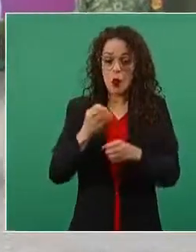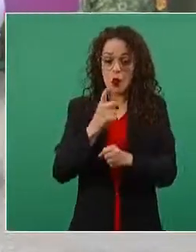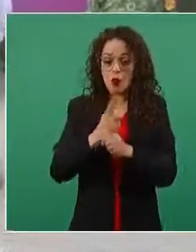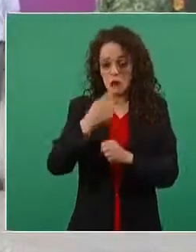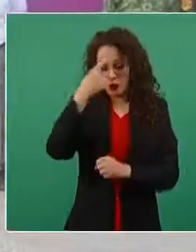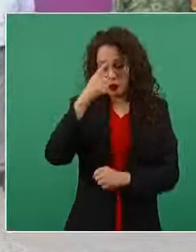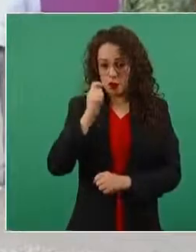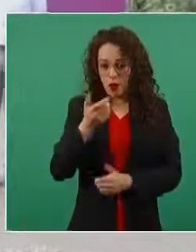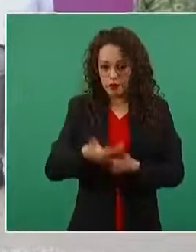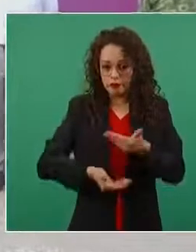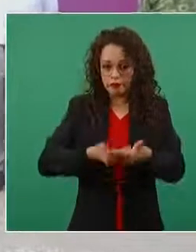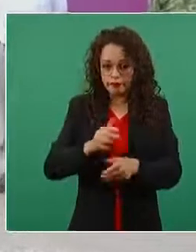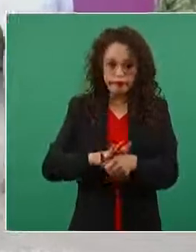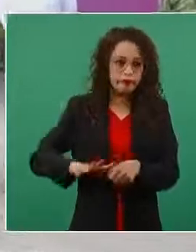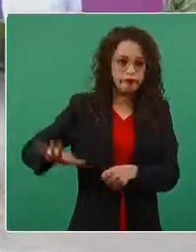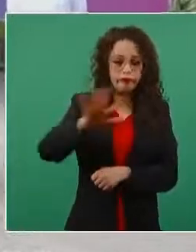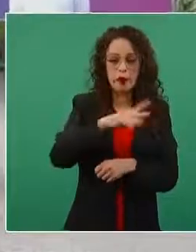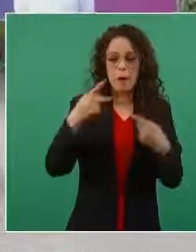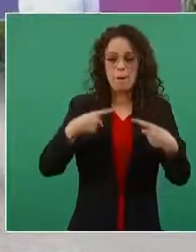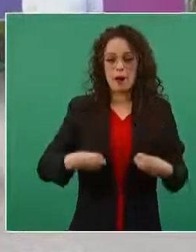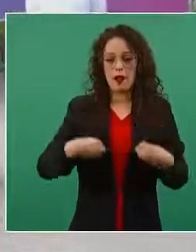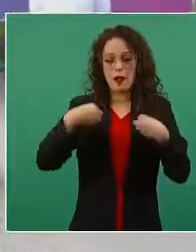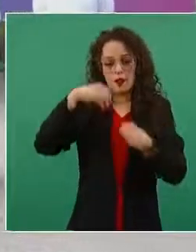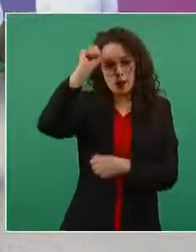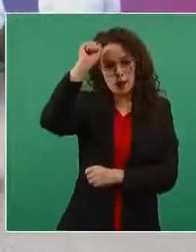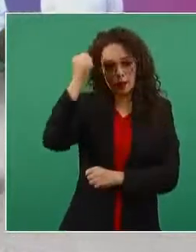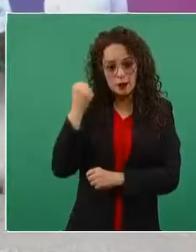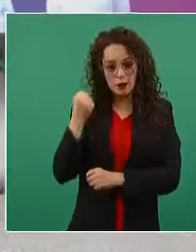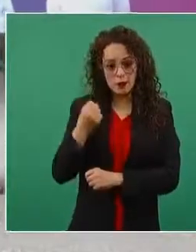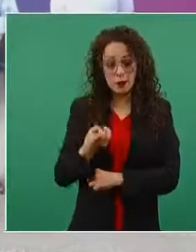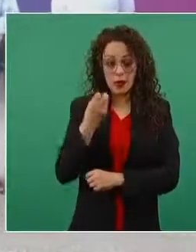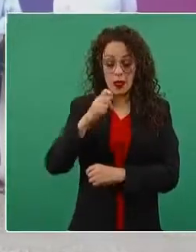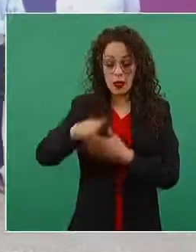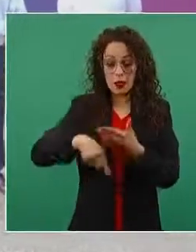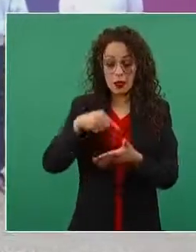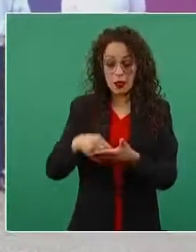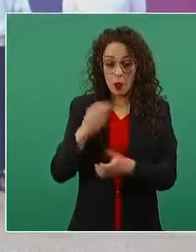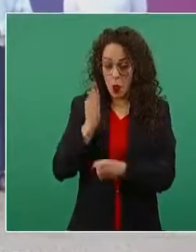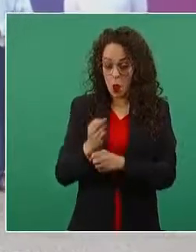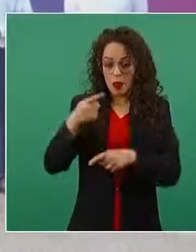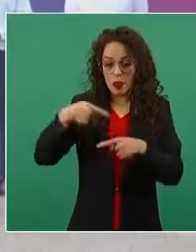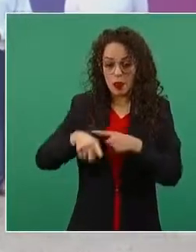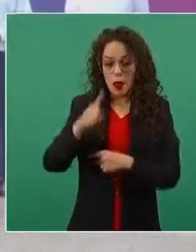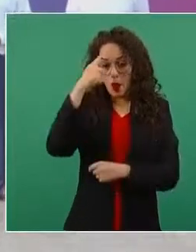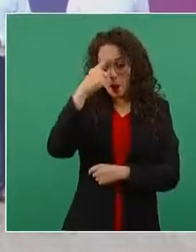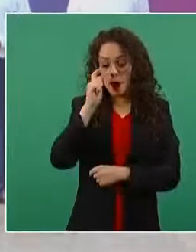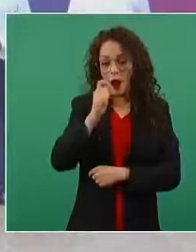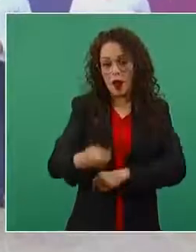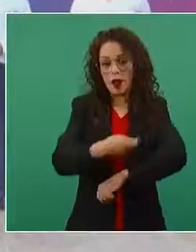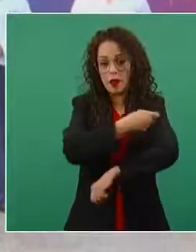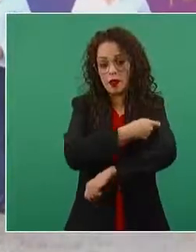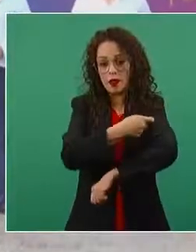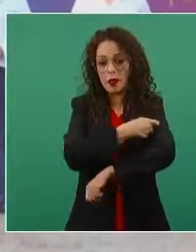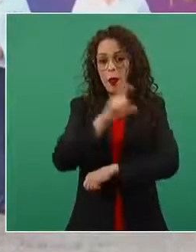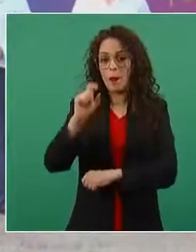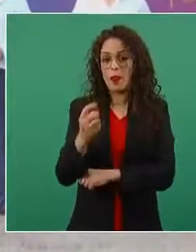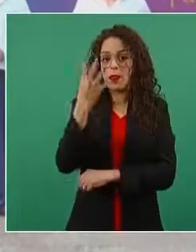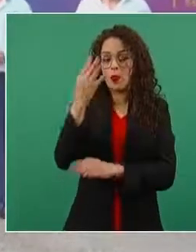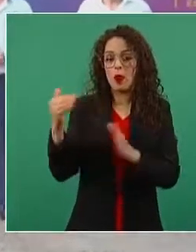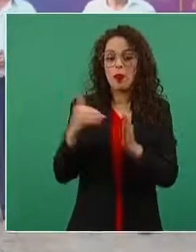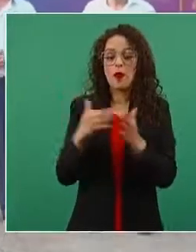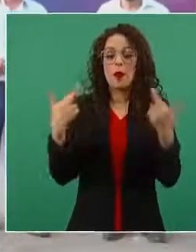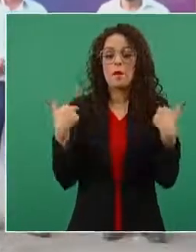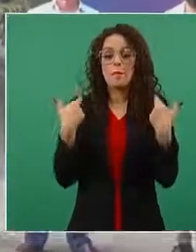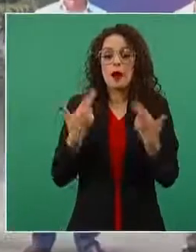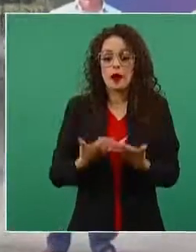al pueblo de Sinaloa. Estamos listos para arrancar en este punto para vacunar a 24,000 profesores. Y la velocidad de vacunación